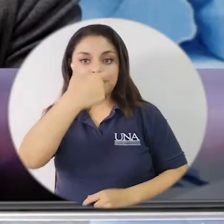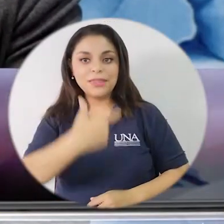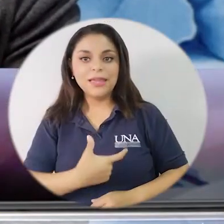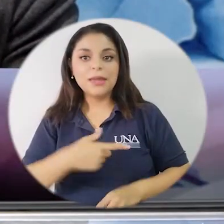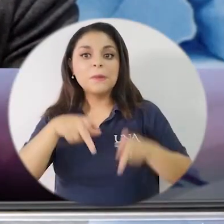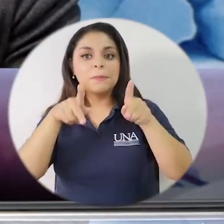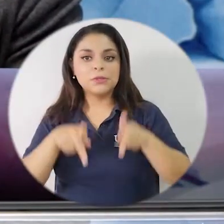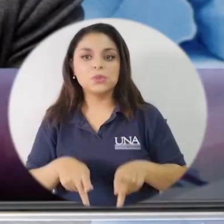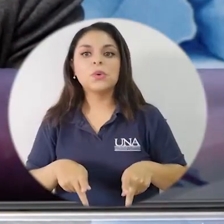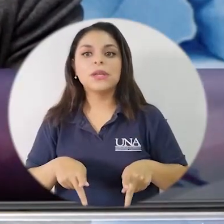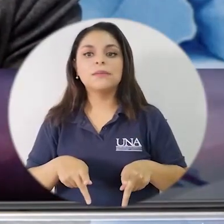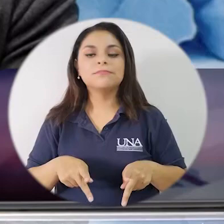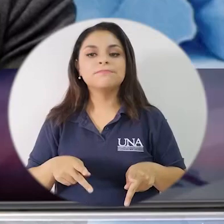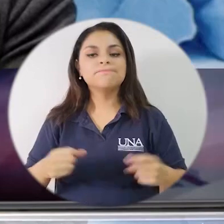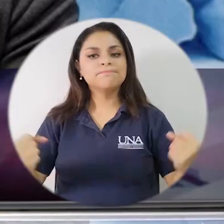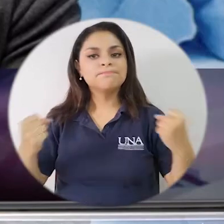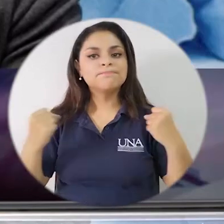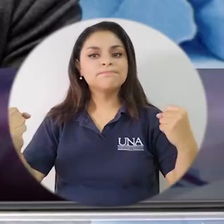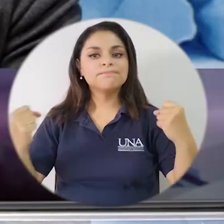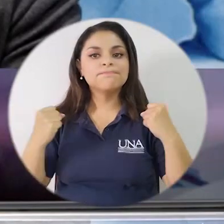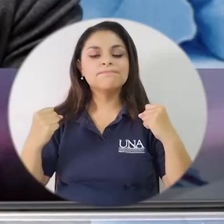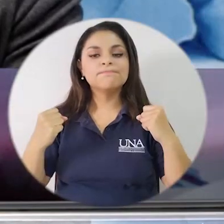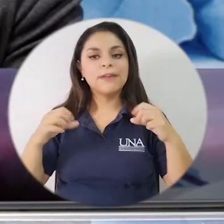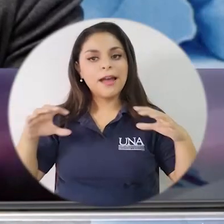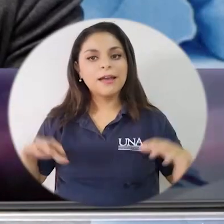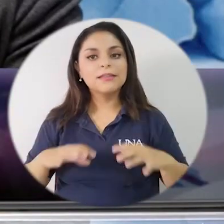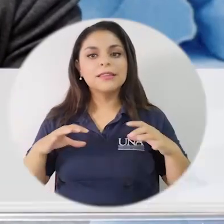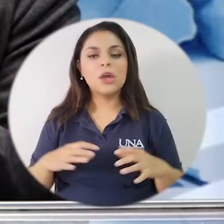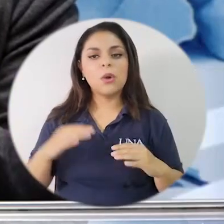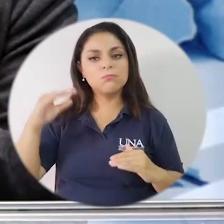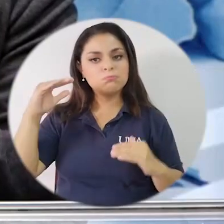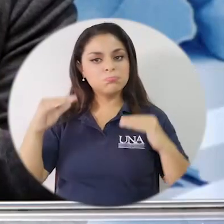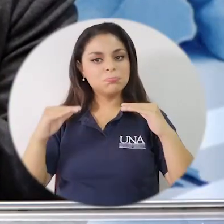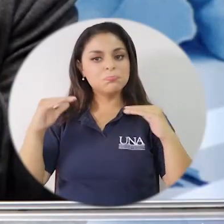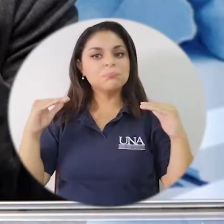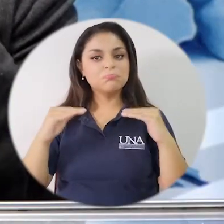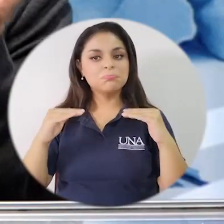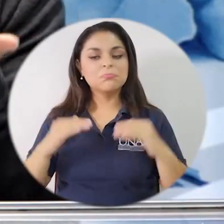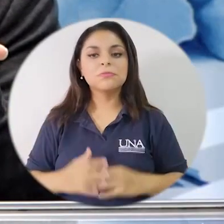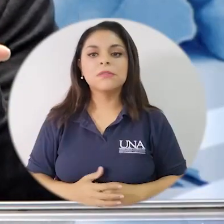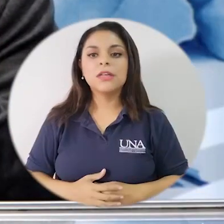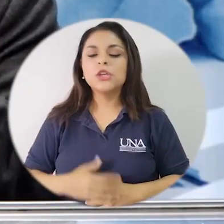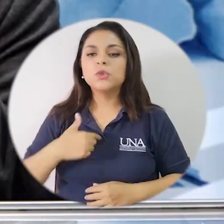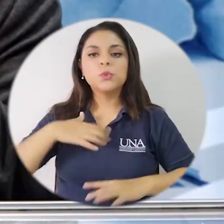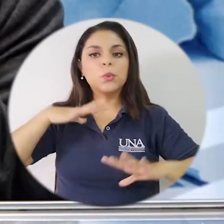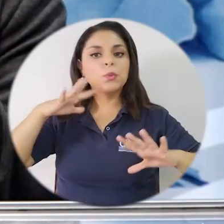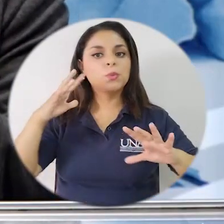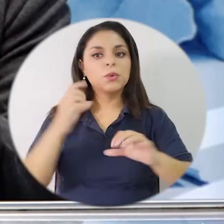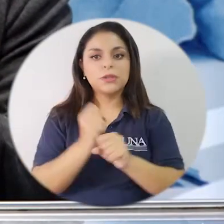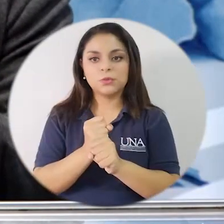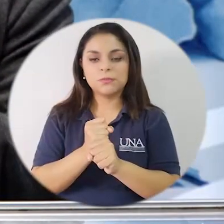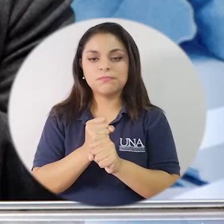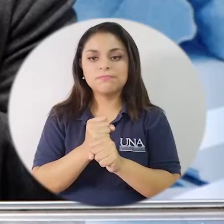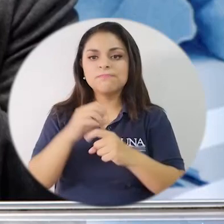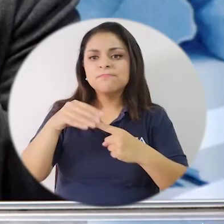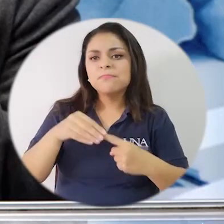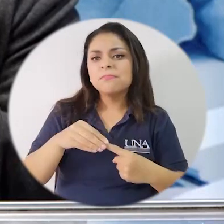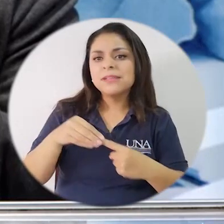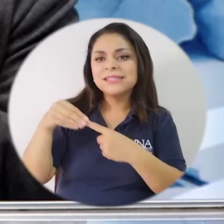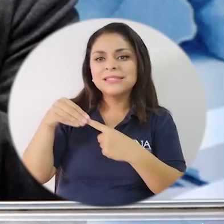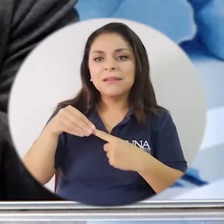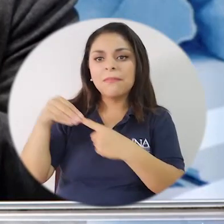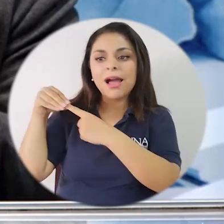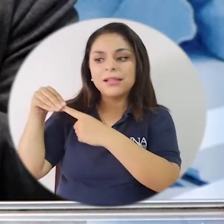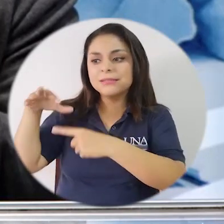un estilo de vida físicamente activo y equilibrado. Entonces, de forma muy resumida, de los principales hallazgos